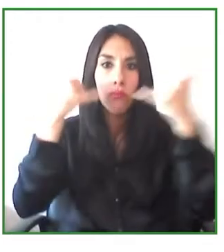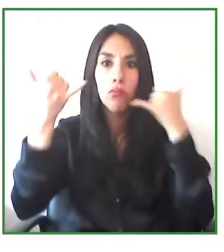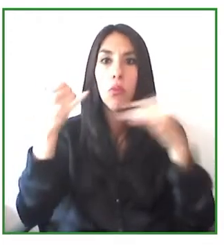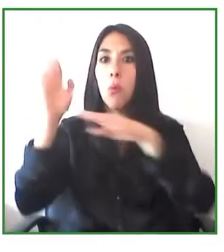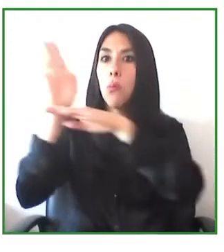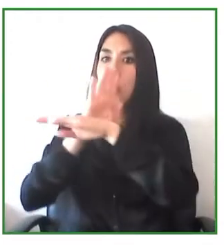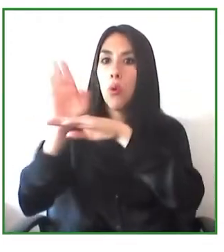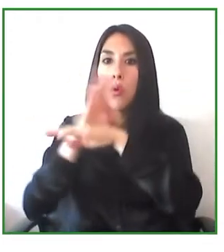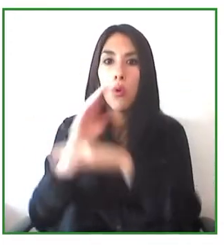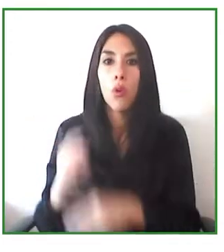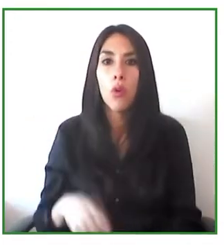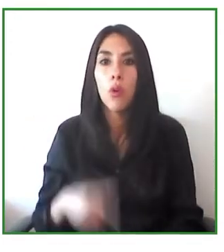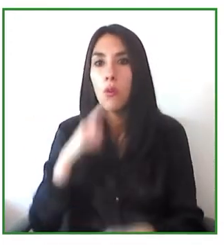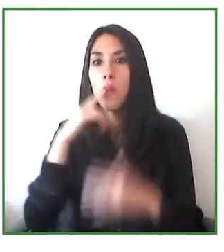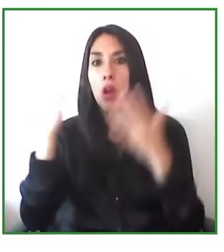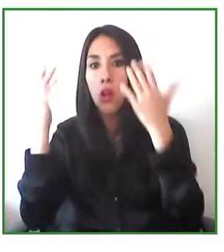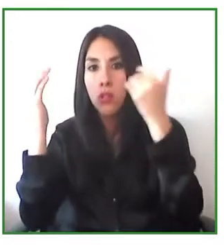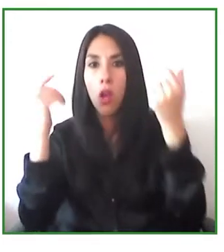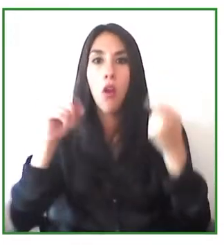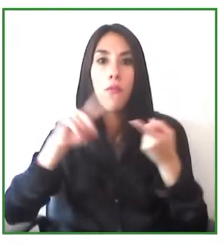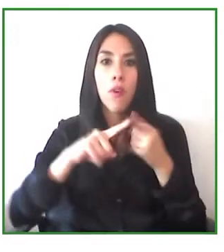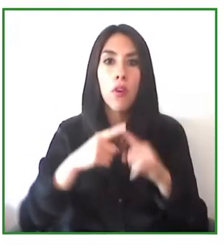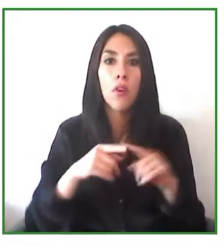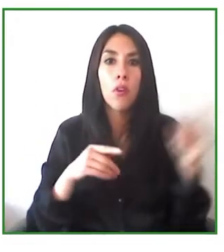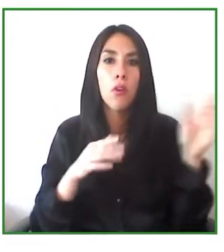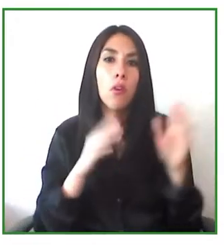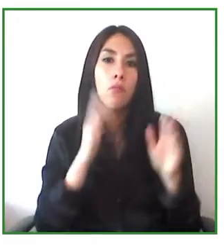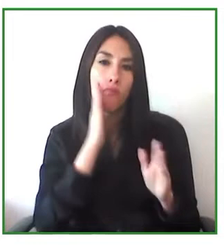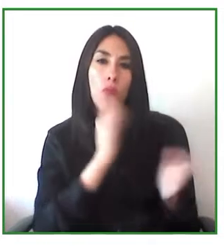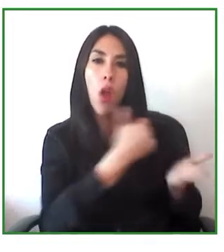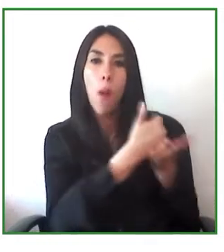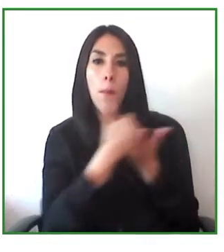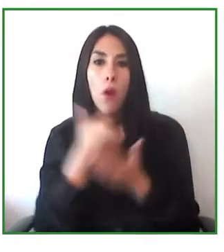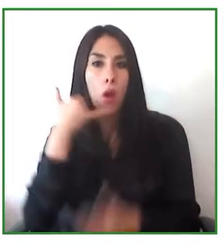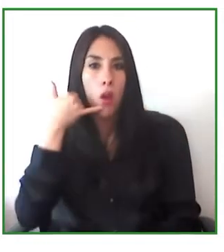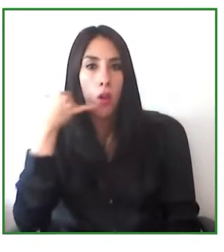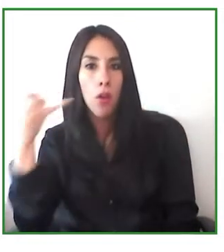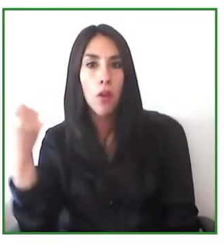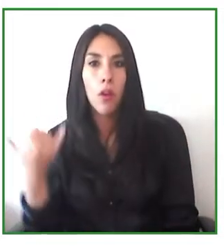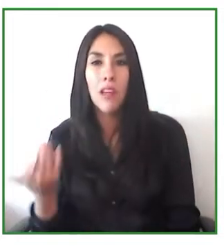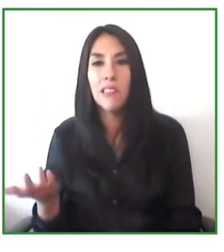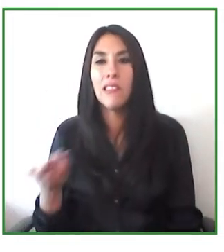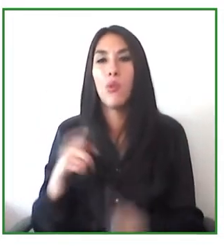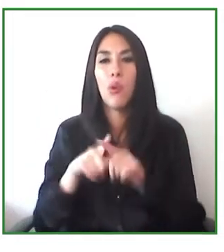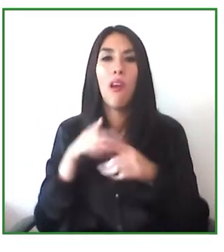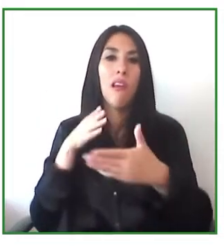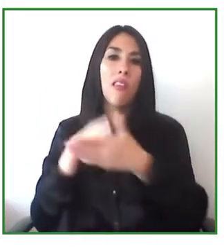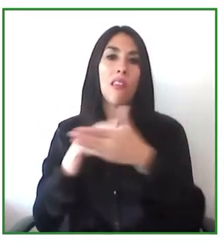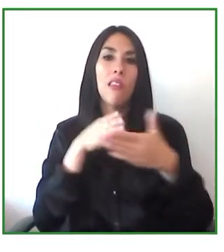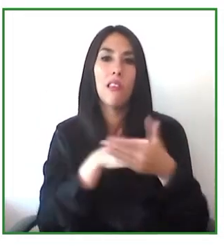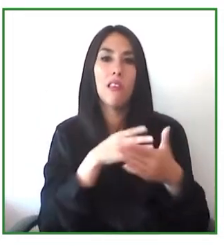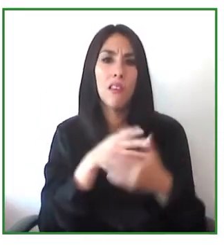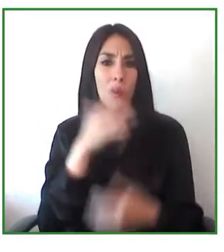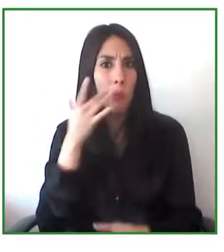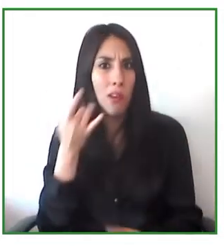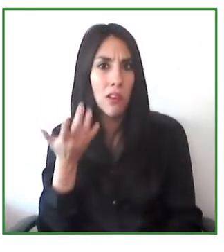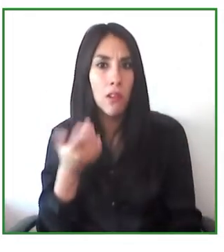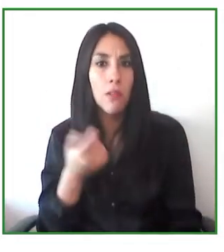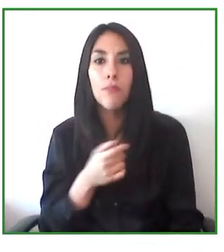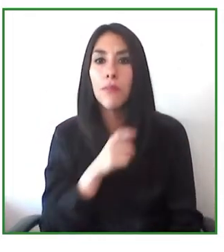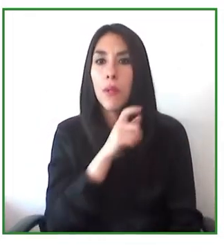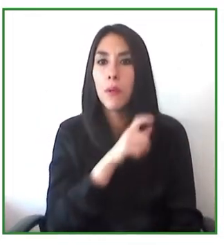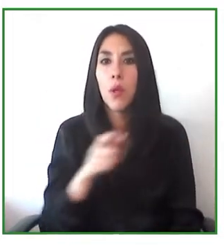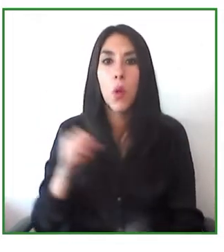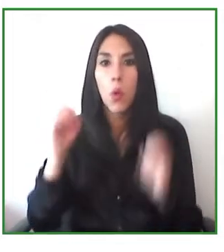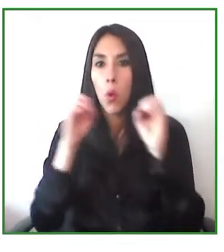vía telefónica. Y tenían una barrera, dado que muchas personas no tienen conocimiento de la lengua de señas colombiana.